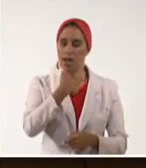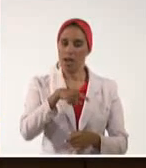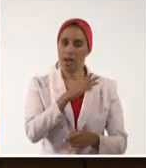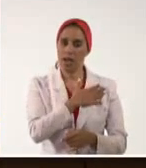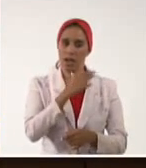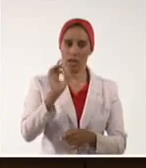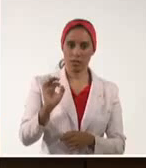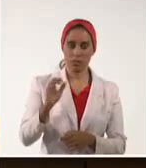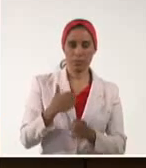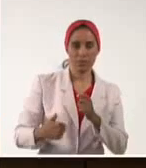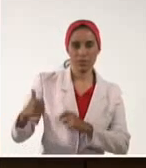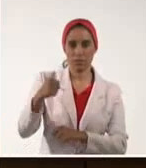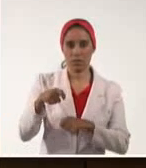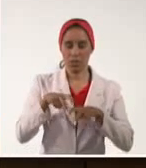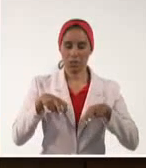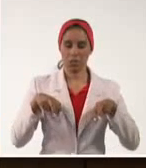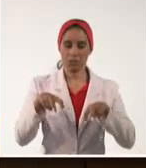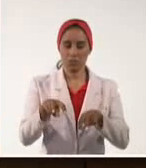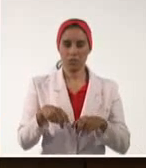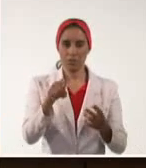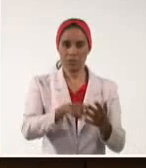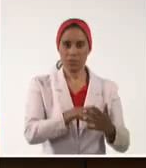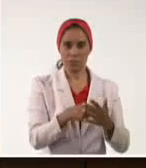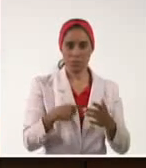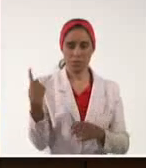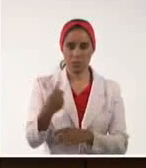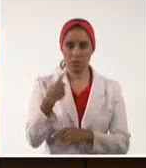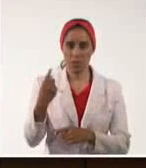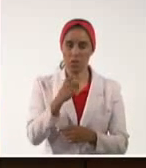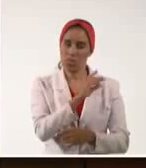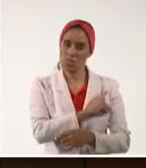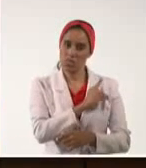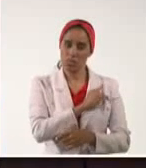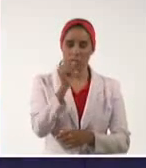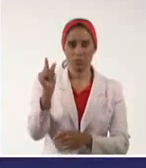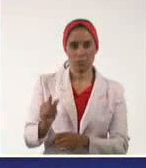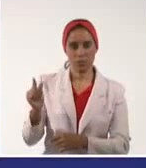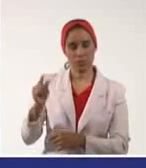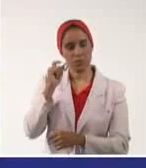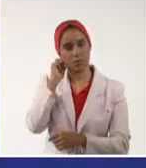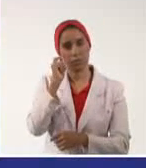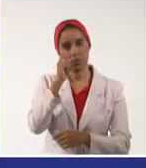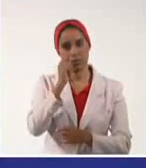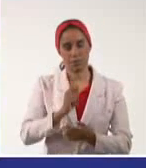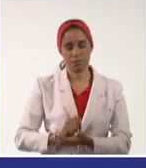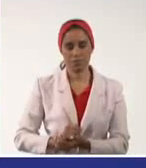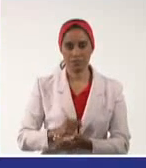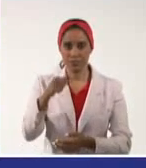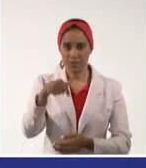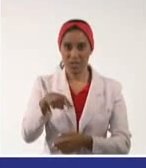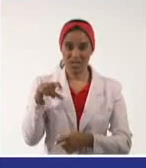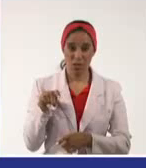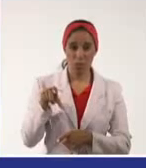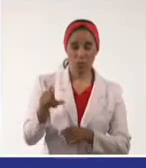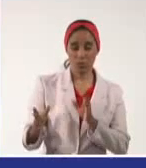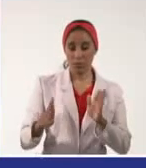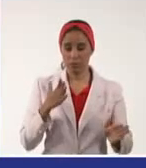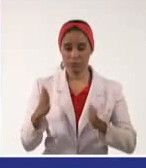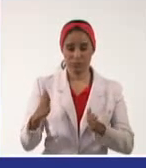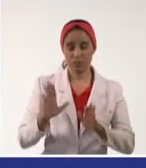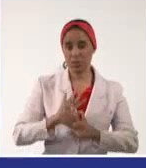Nacional del Poder Popular, diputadas y diputados. Esta última sesión de la Asamblea